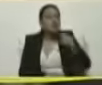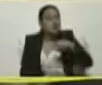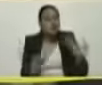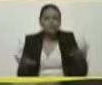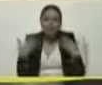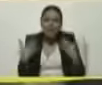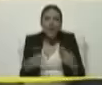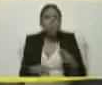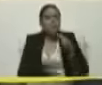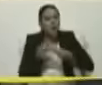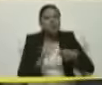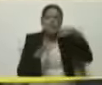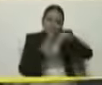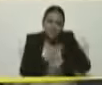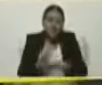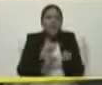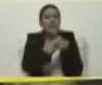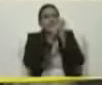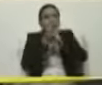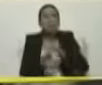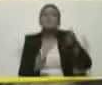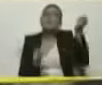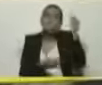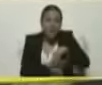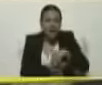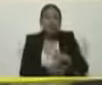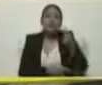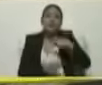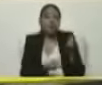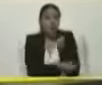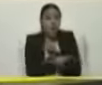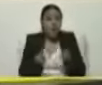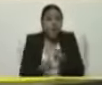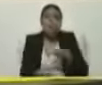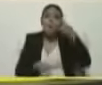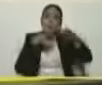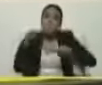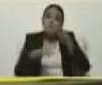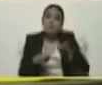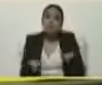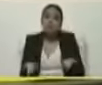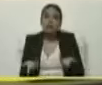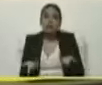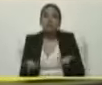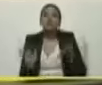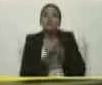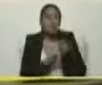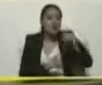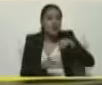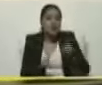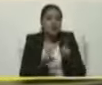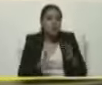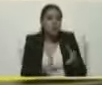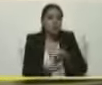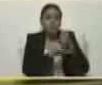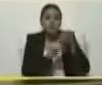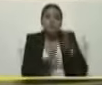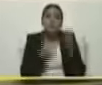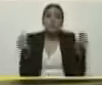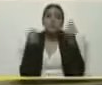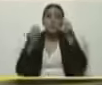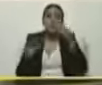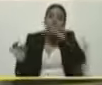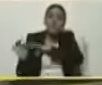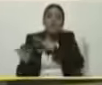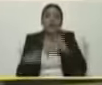se profundicen y vengan grandes transformaciones para la economía, para la política, para recuperar el estado de bienestar social que Hugo